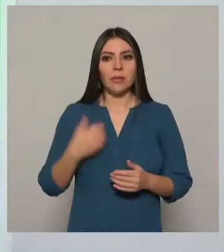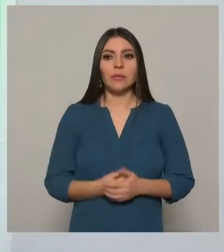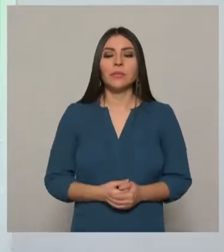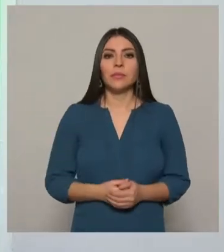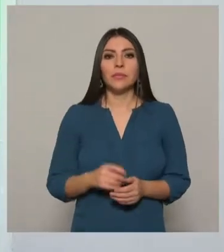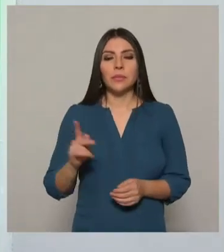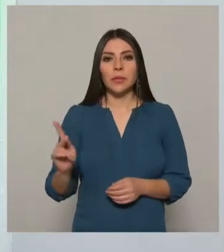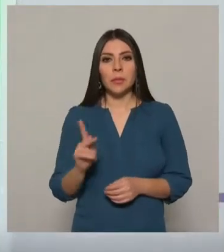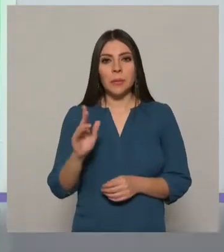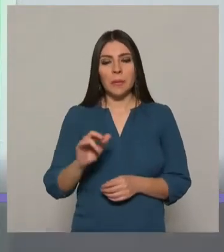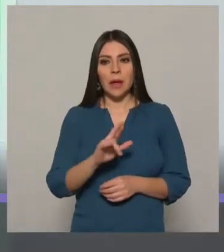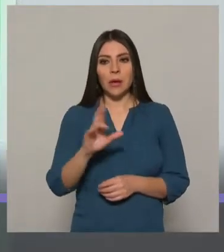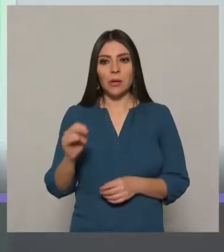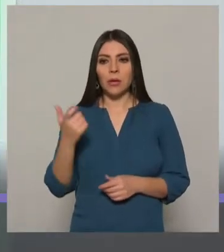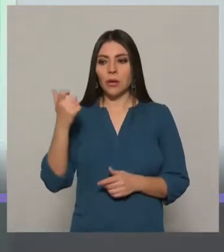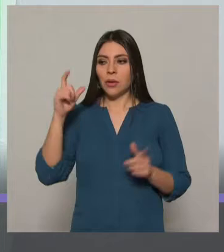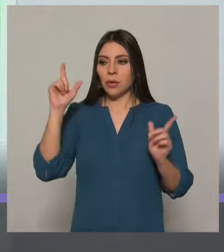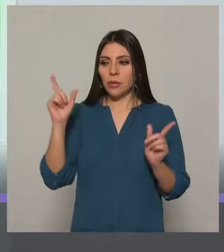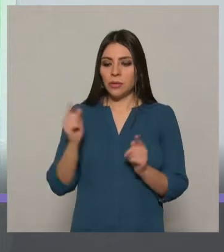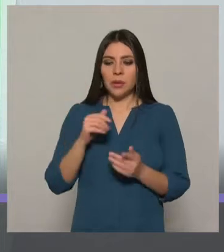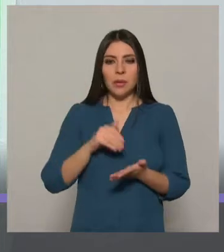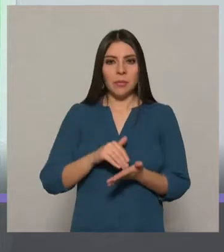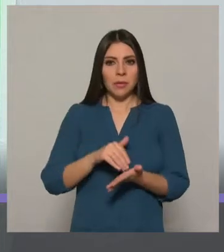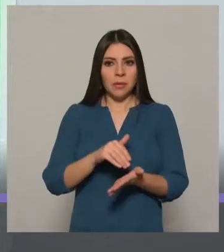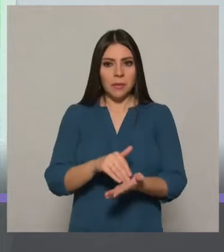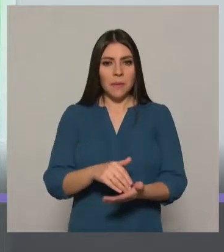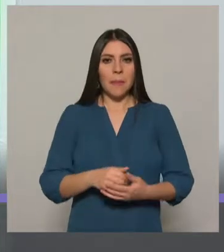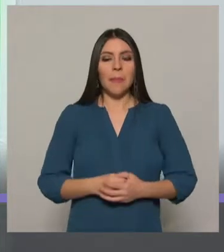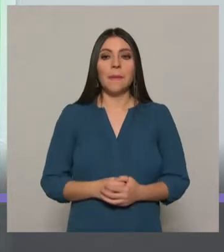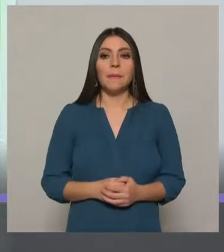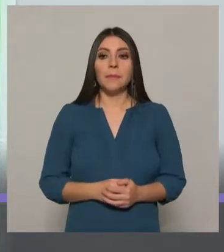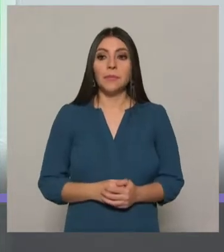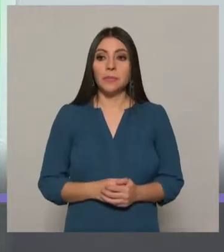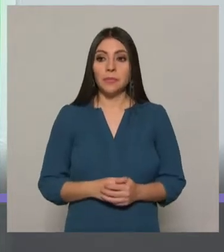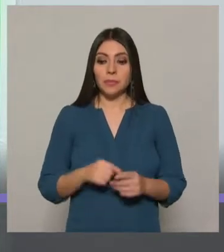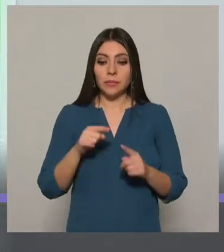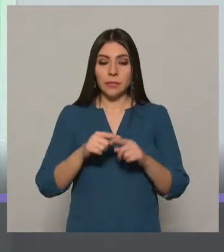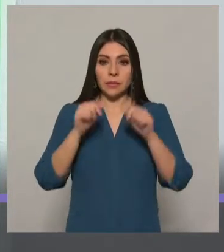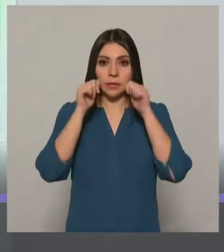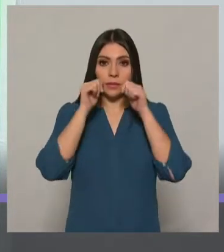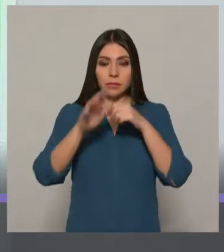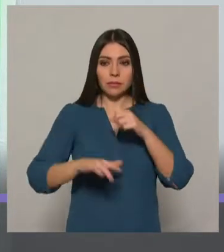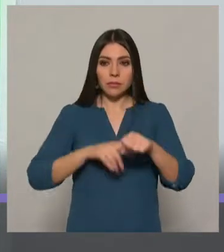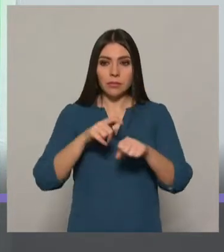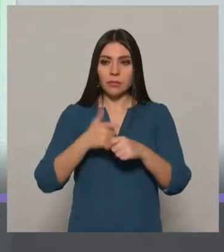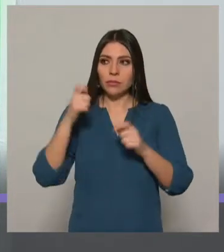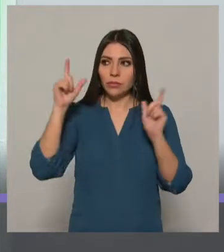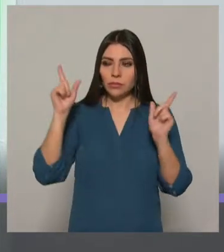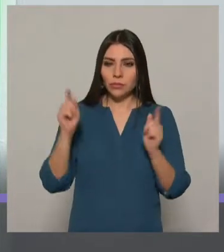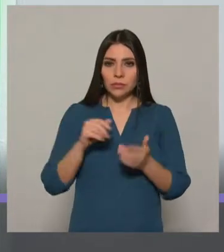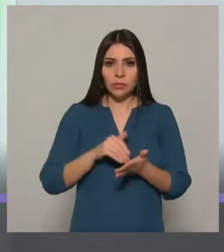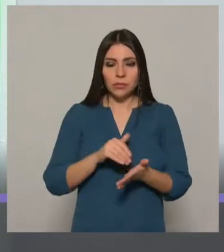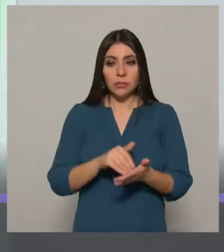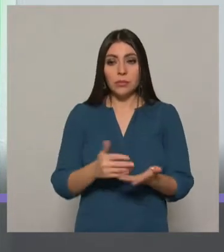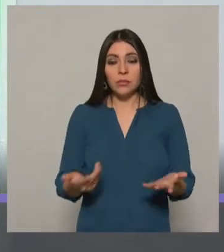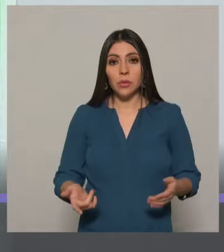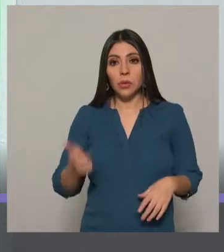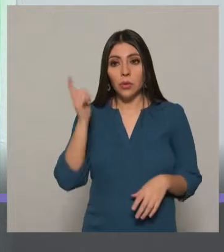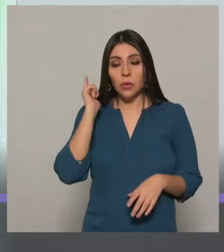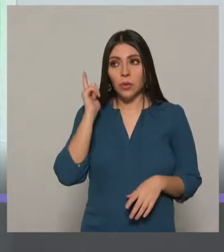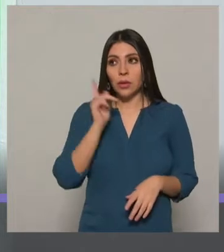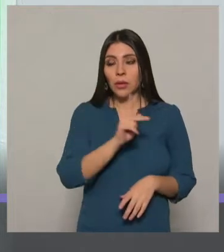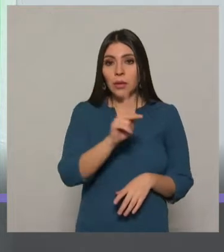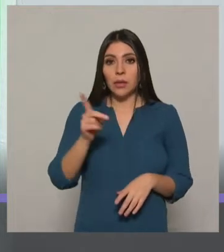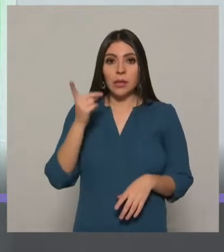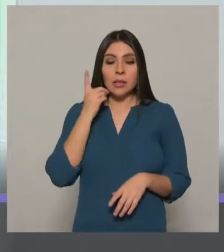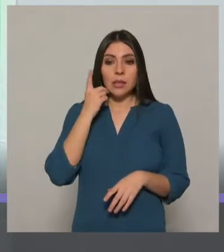y barrios se recortaron varios millones. El tema de atención animal se recortaron varios millones. Esperemos que los legisladores